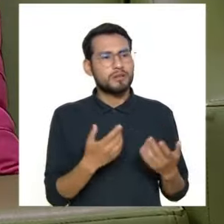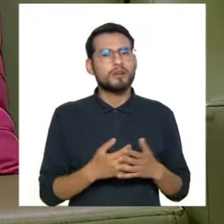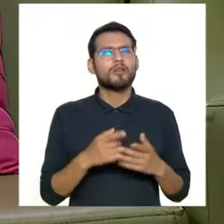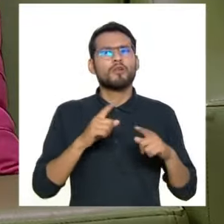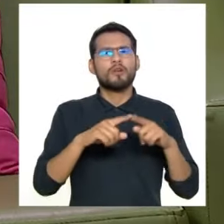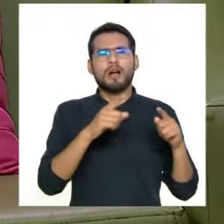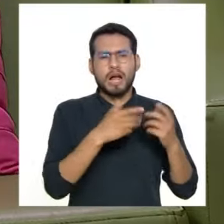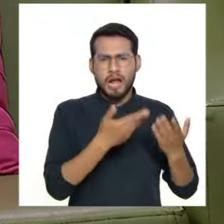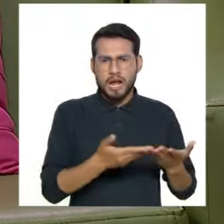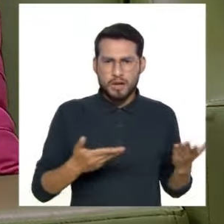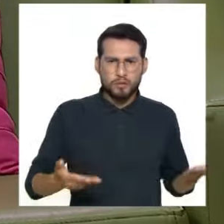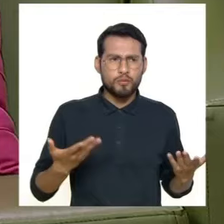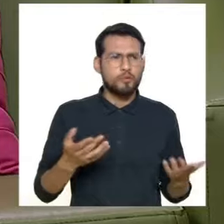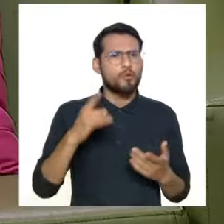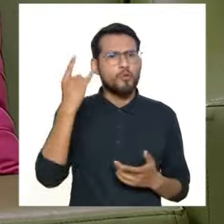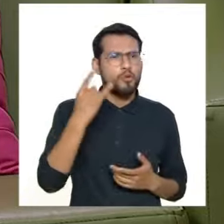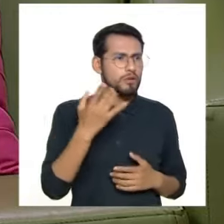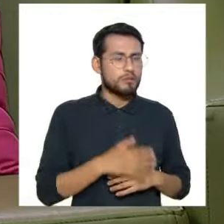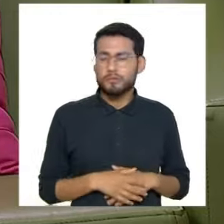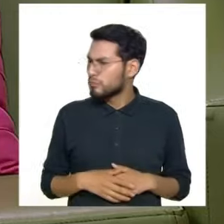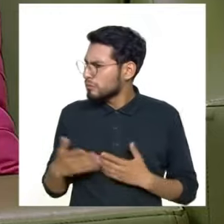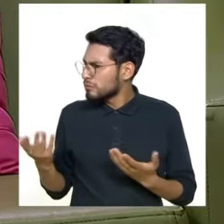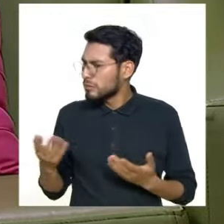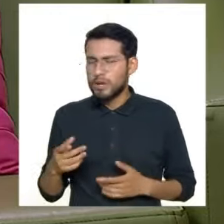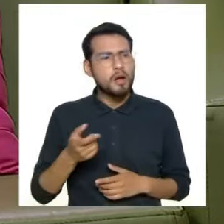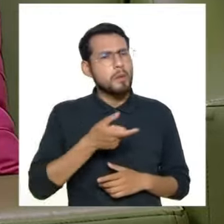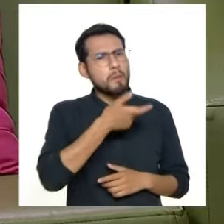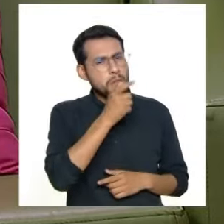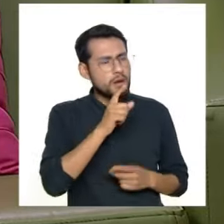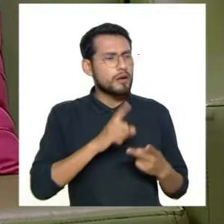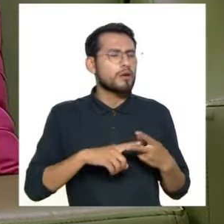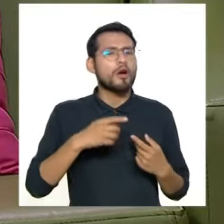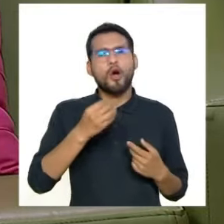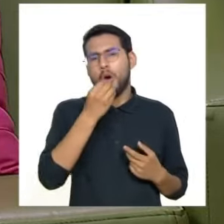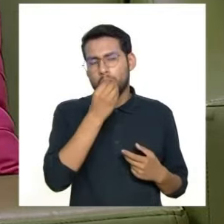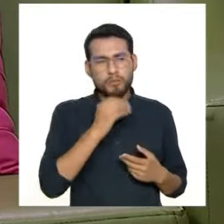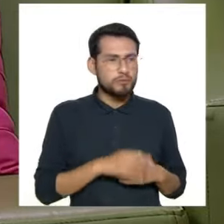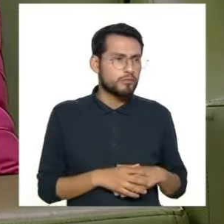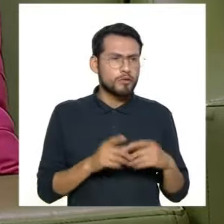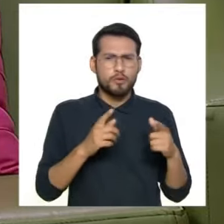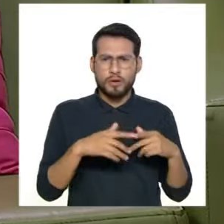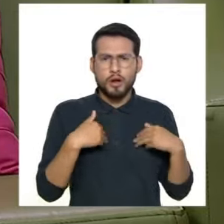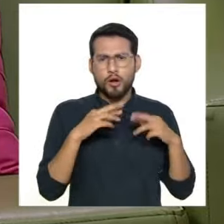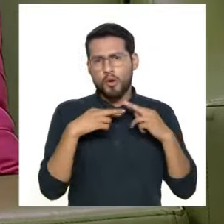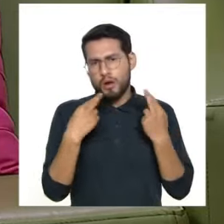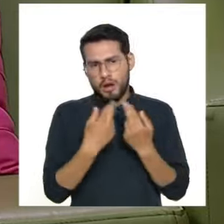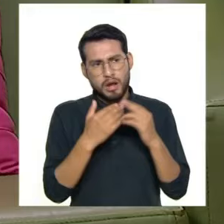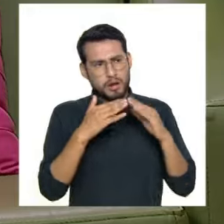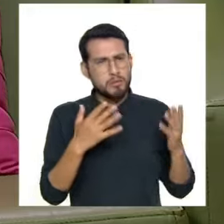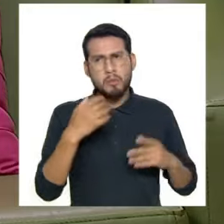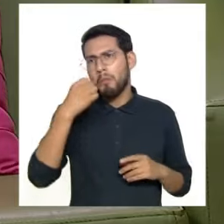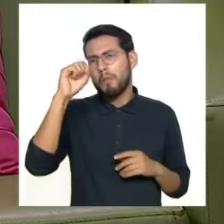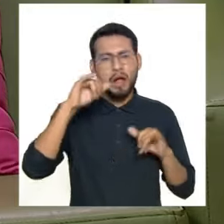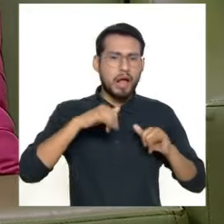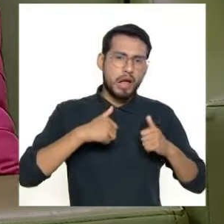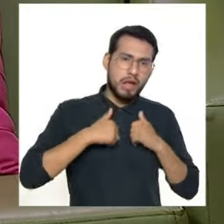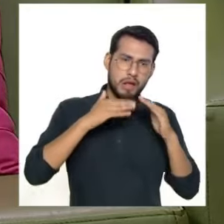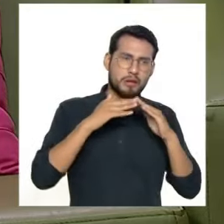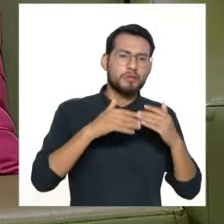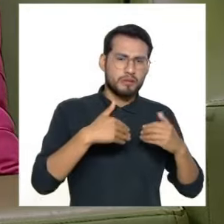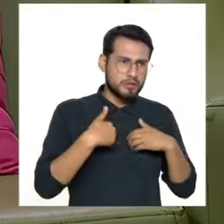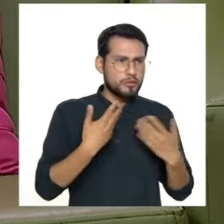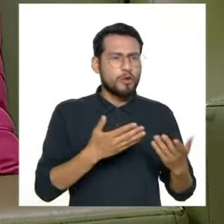de indulgencia no tenemos Qué son eh bebidas comida tenemos reuniones en casa que vi